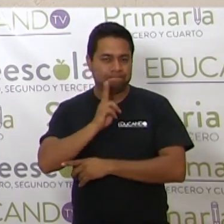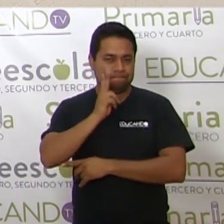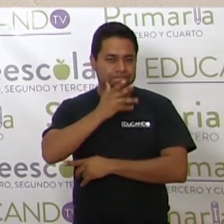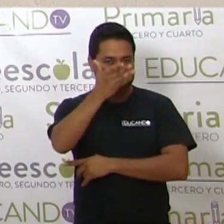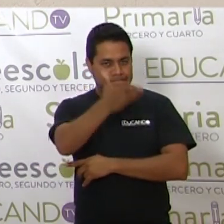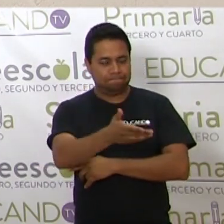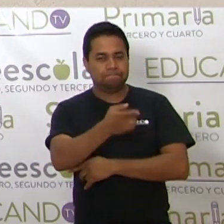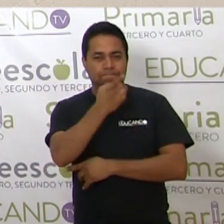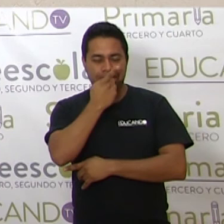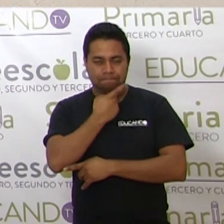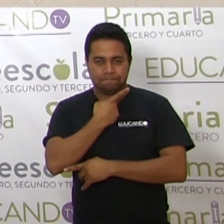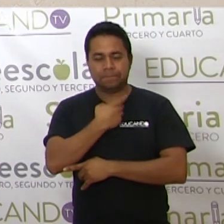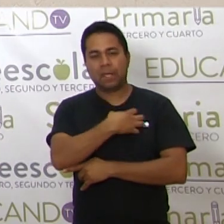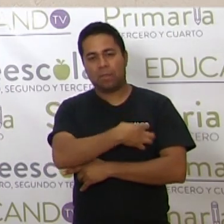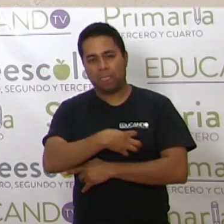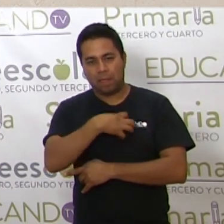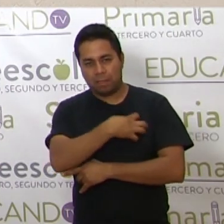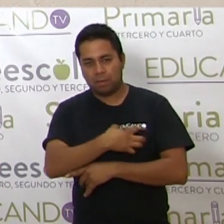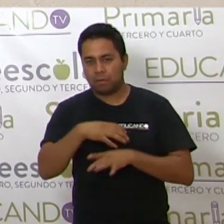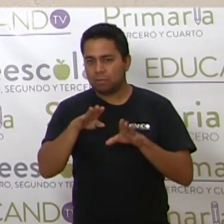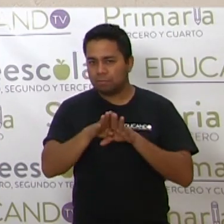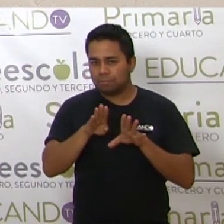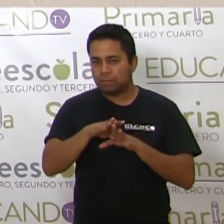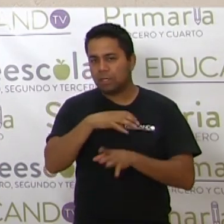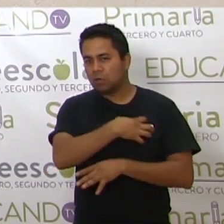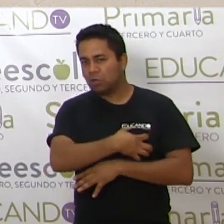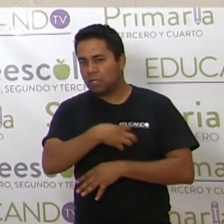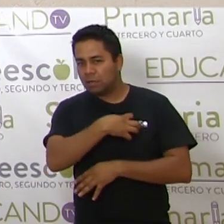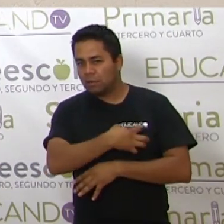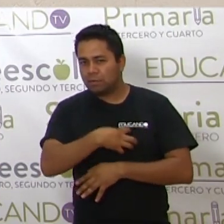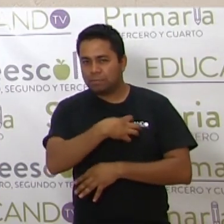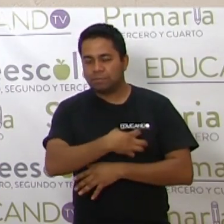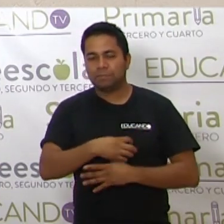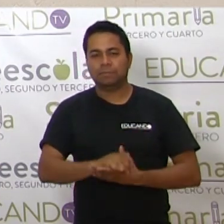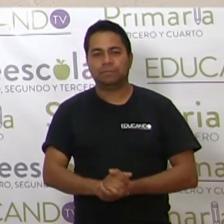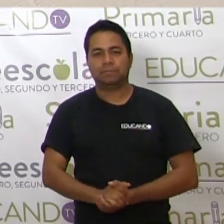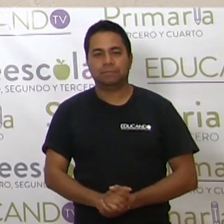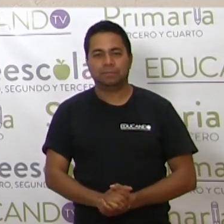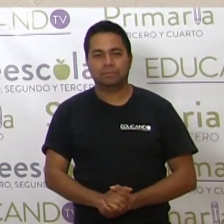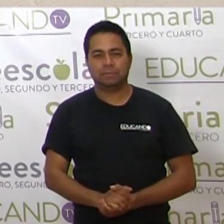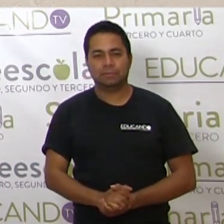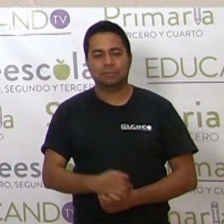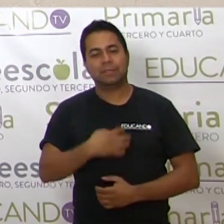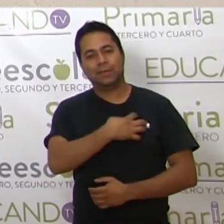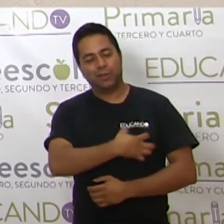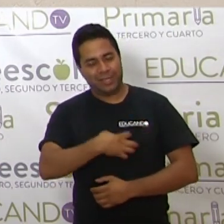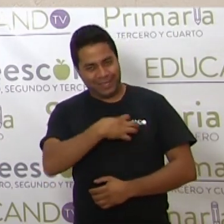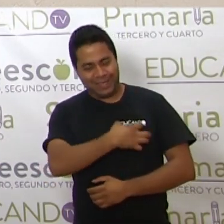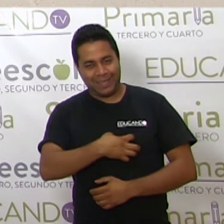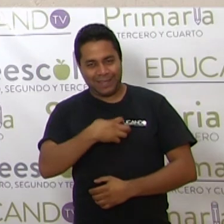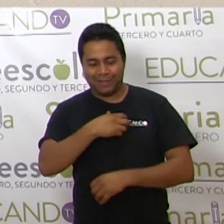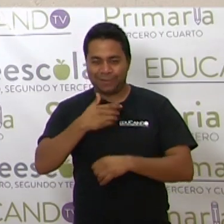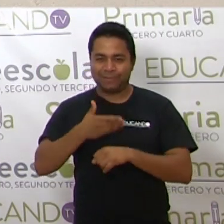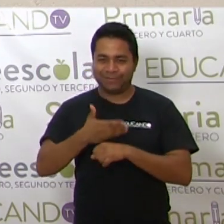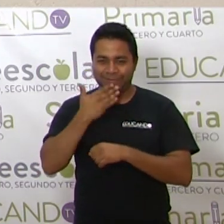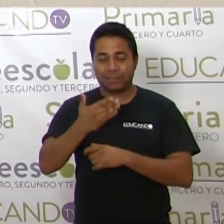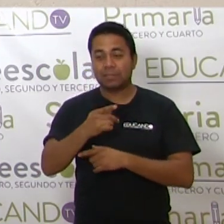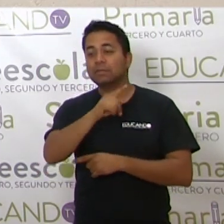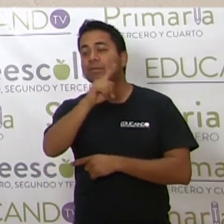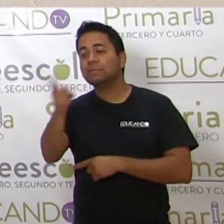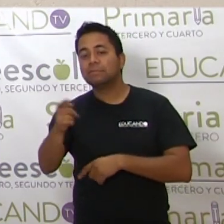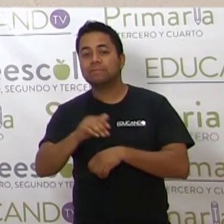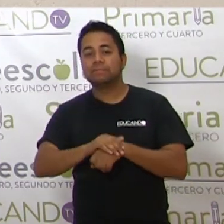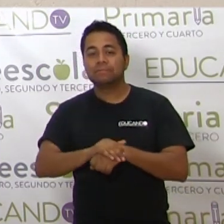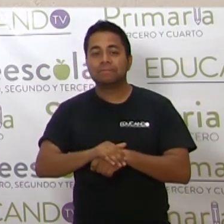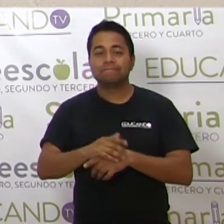contento como se dice contento en lengua de señas contento muy bien carlitos